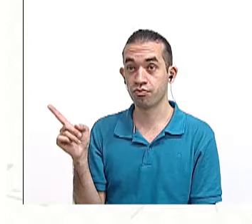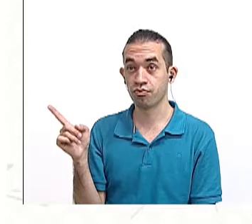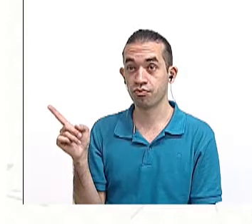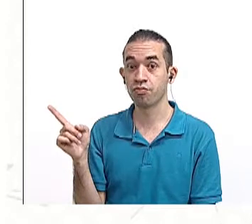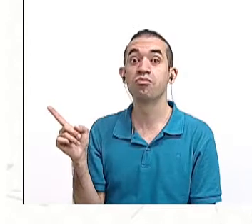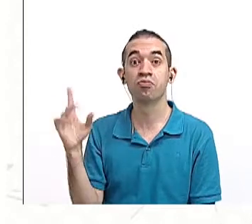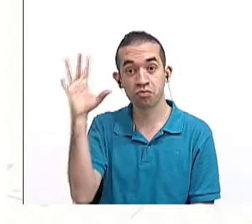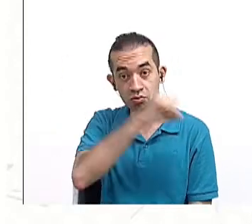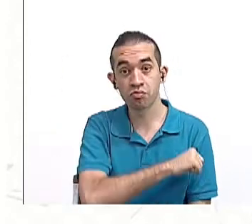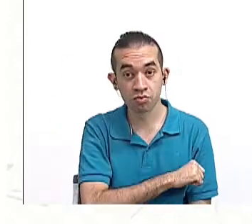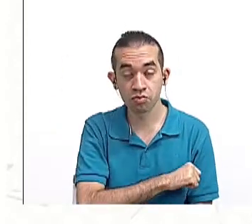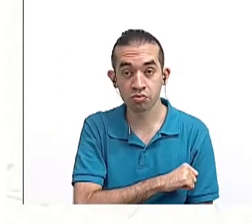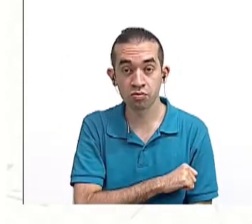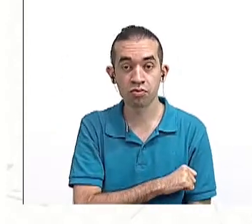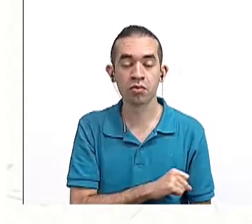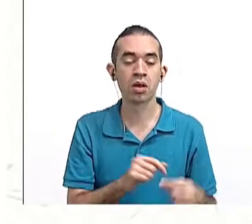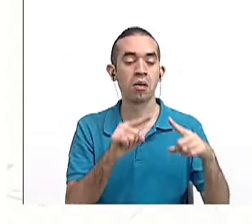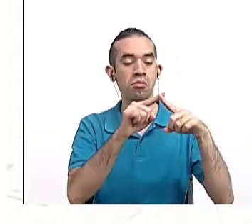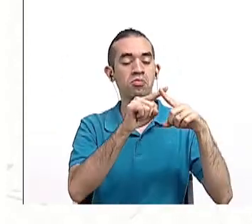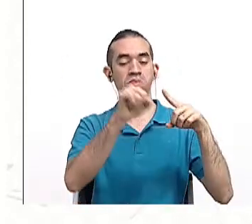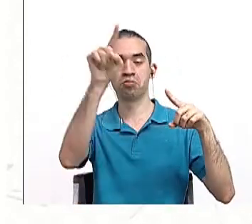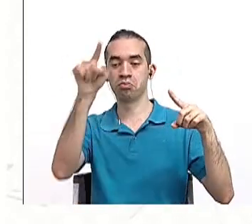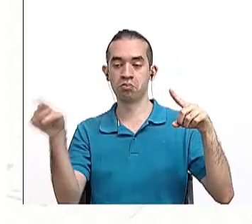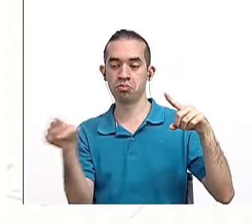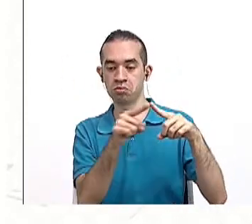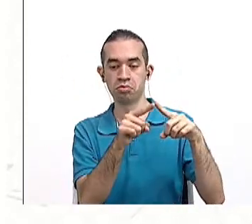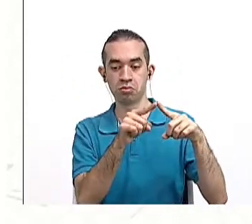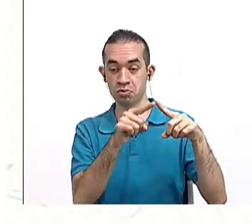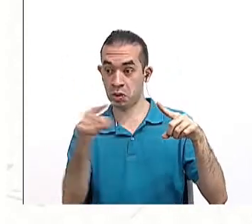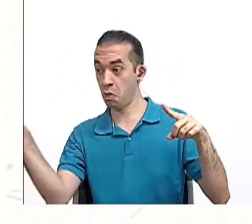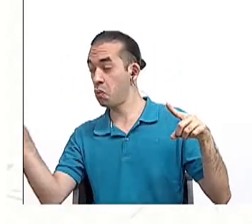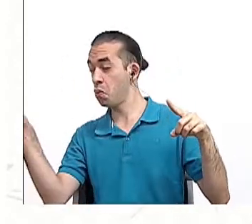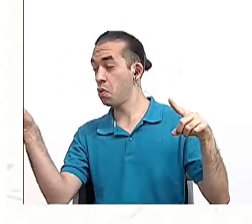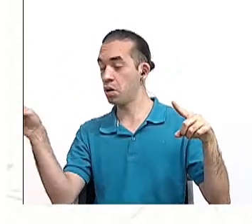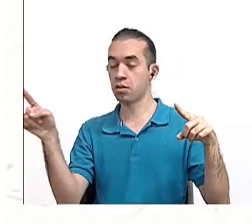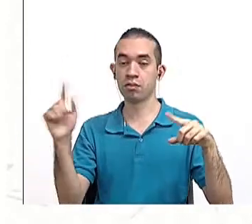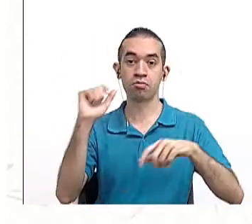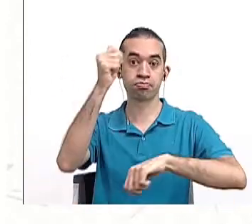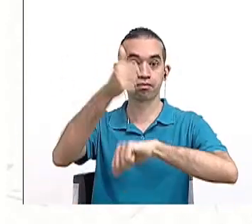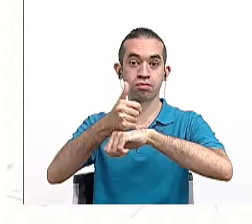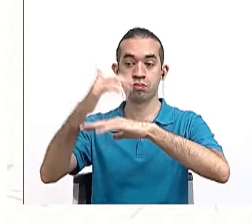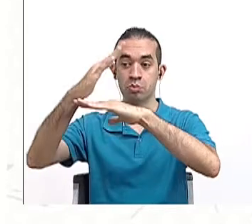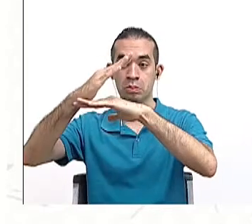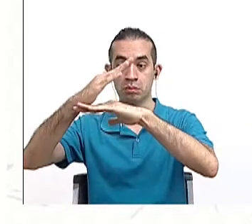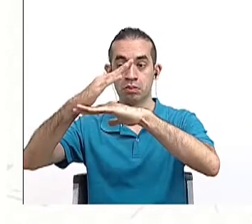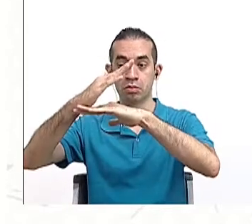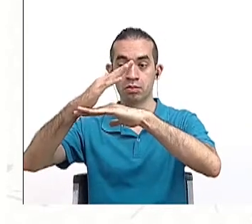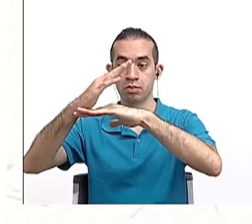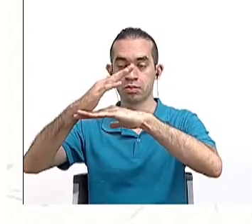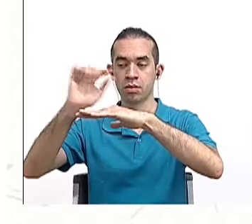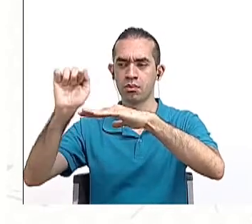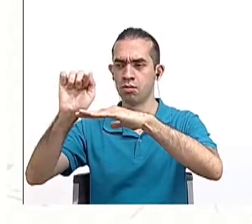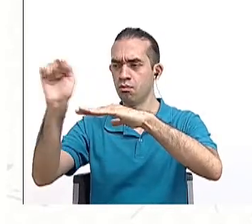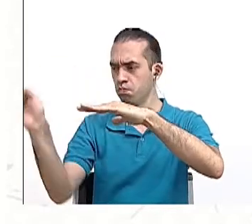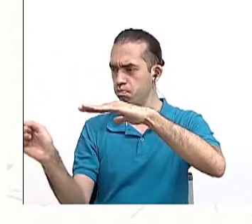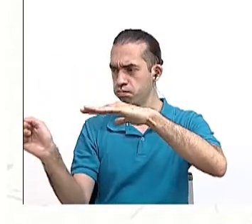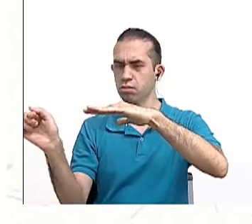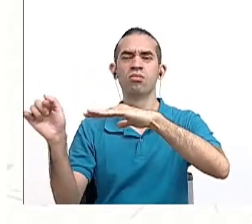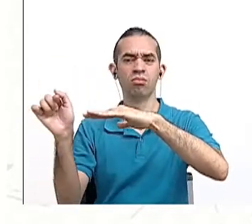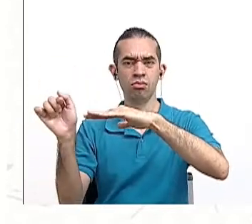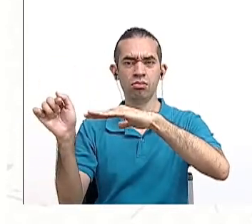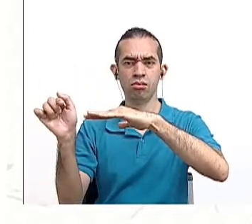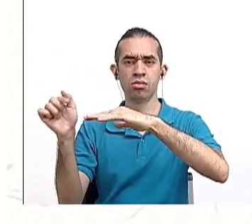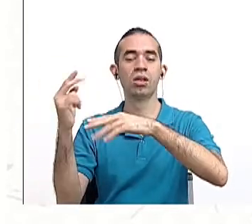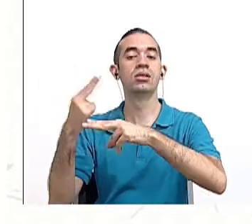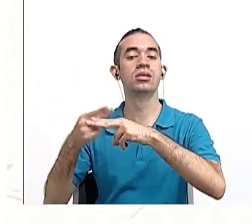vieron prolongamos un lado y qué pasó qué ocurrió si nos formaron ángulos fuera del triángulo que vamos a conocer